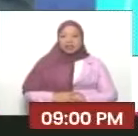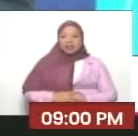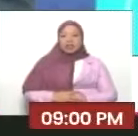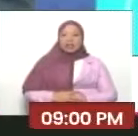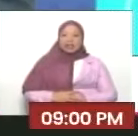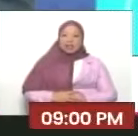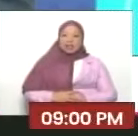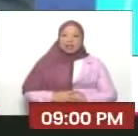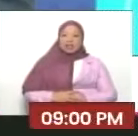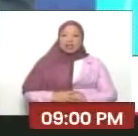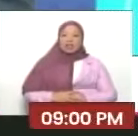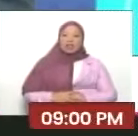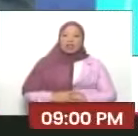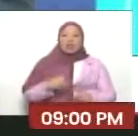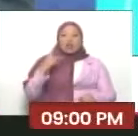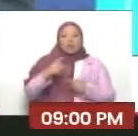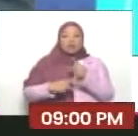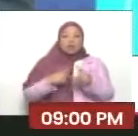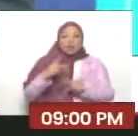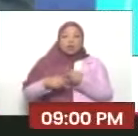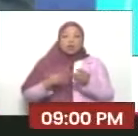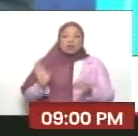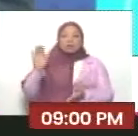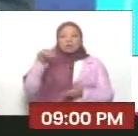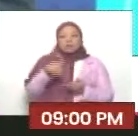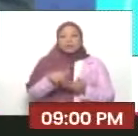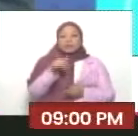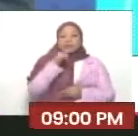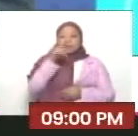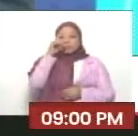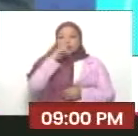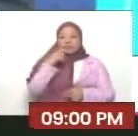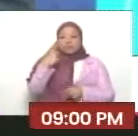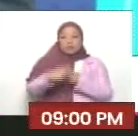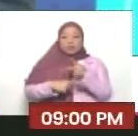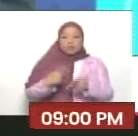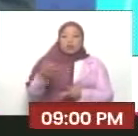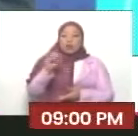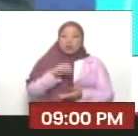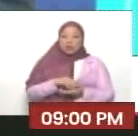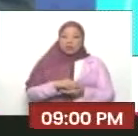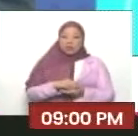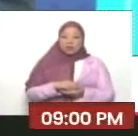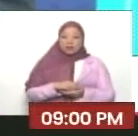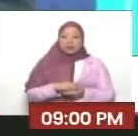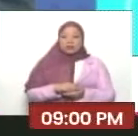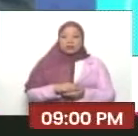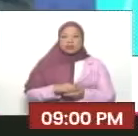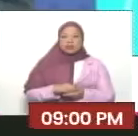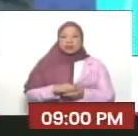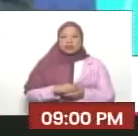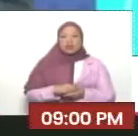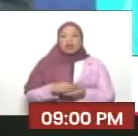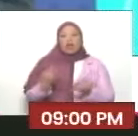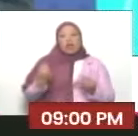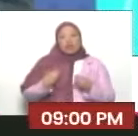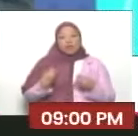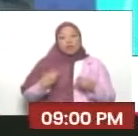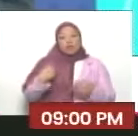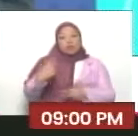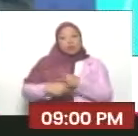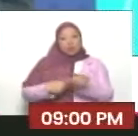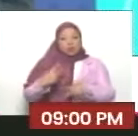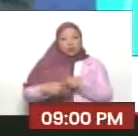estamos en la onda de la producción. Miranda va a crecer este año en producción otra vez. La tierra mirandina cada vez